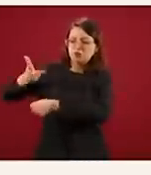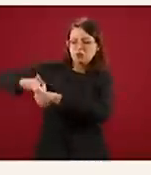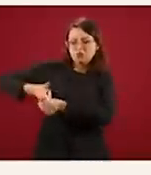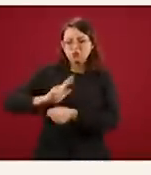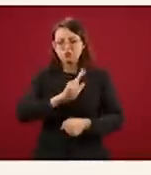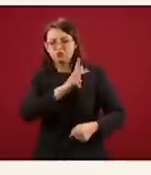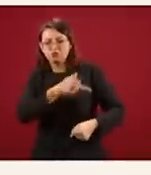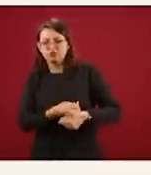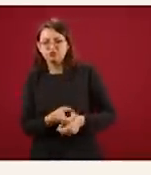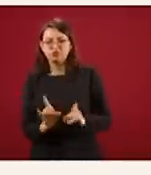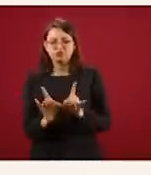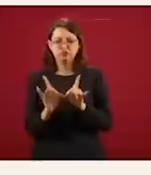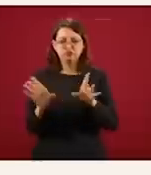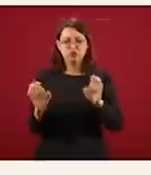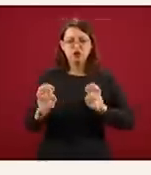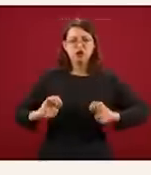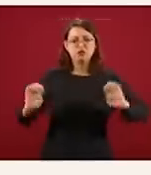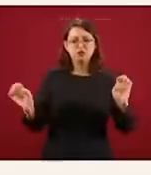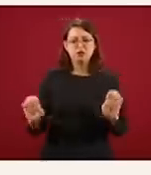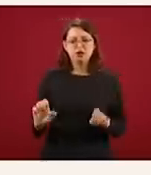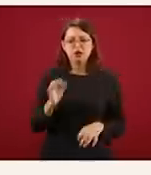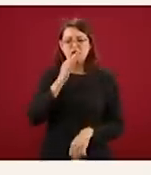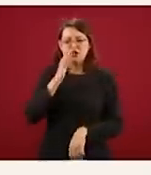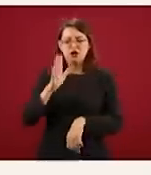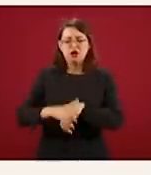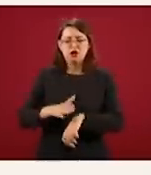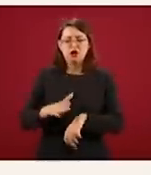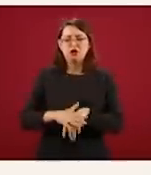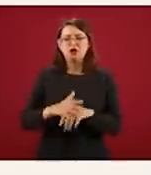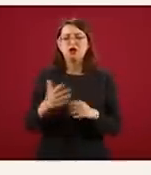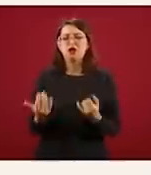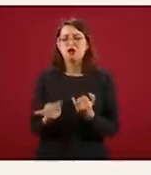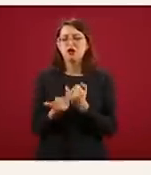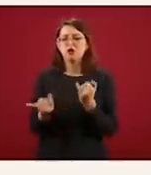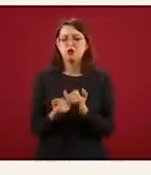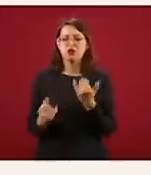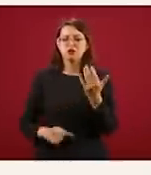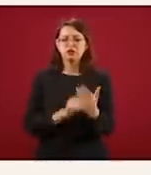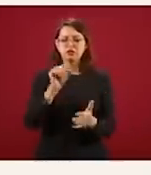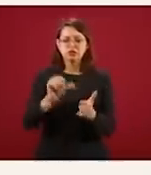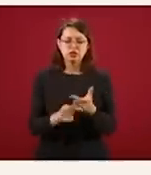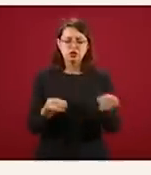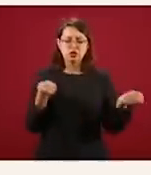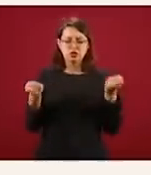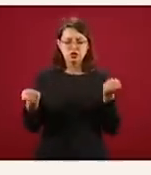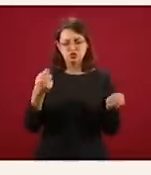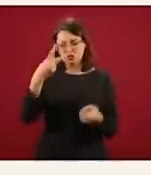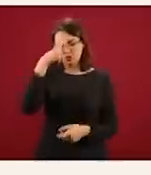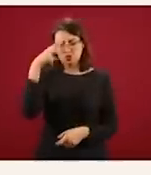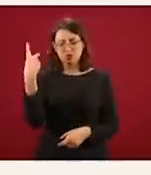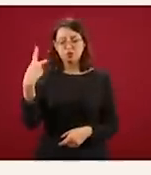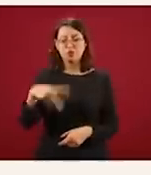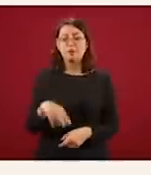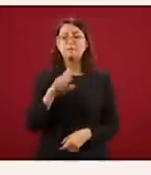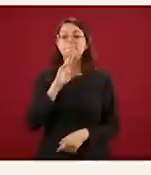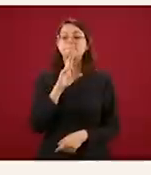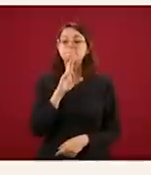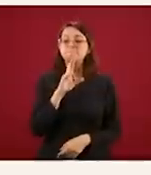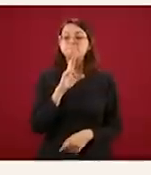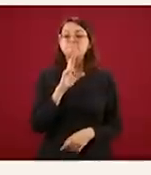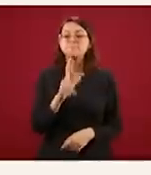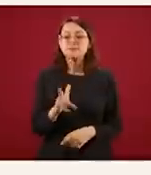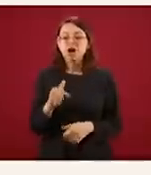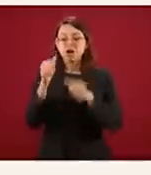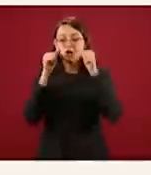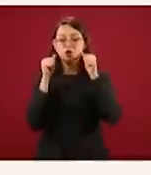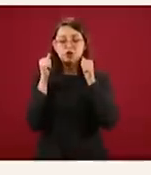sistema. Y el Centro de Control México, el SCADA, optimizó el procedimiento de atención a las